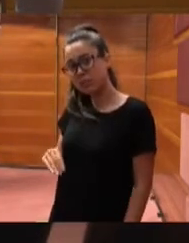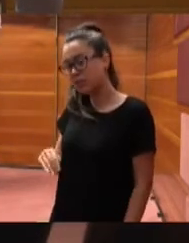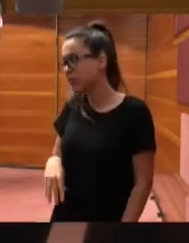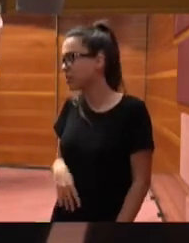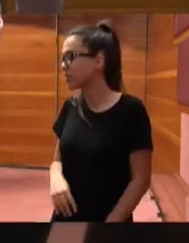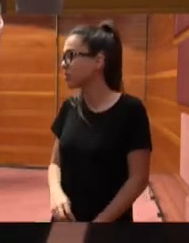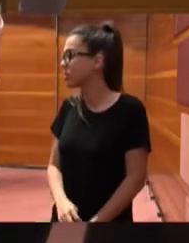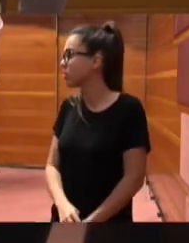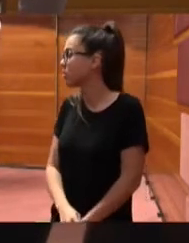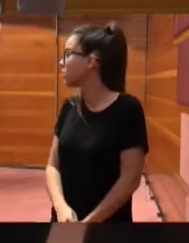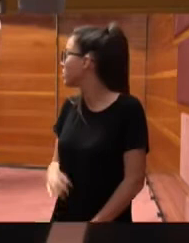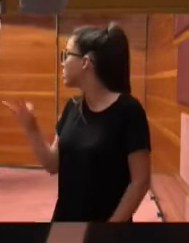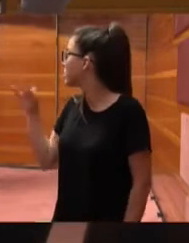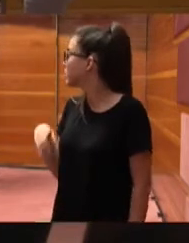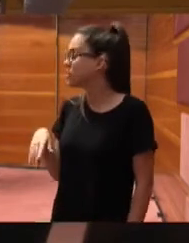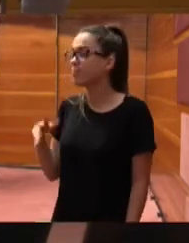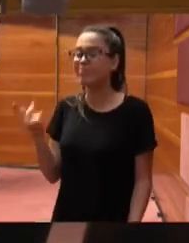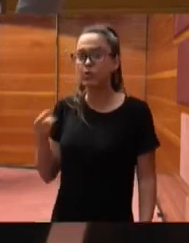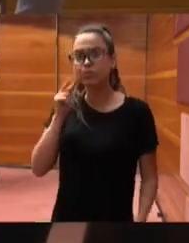Yo lo veo con empresas.